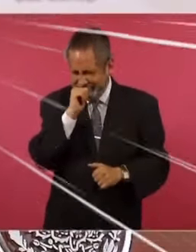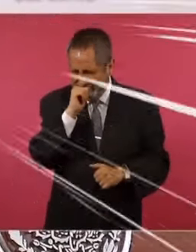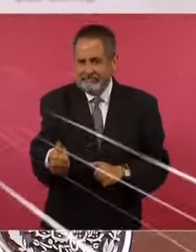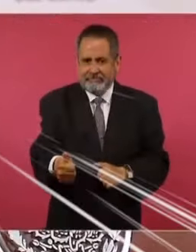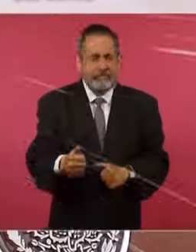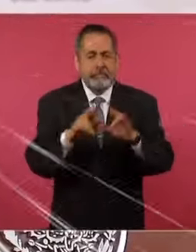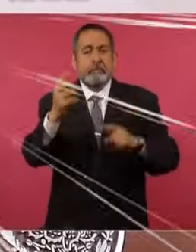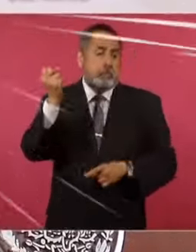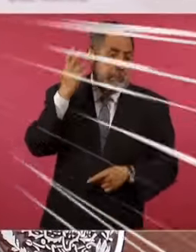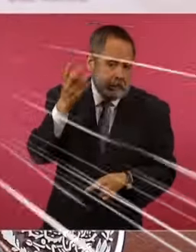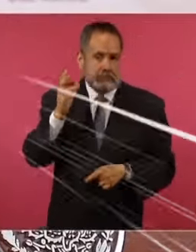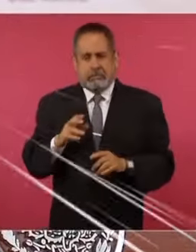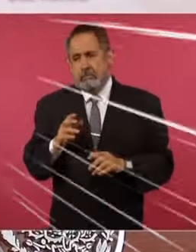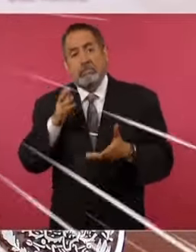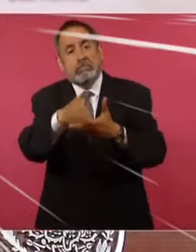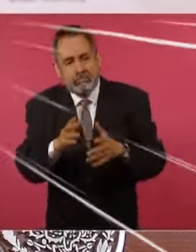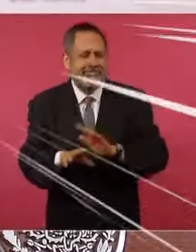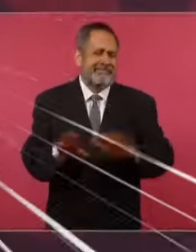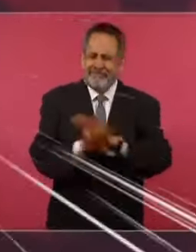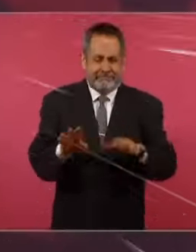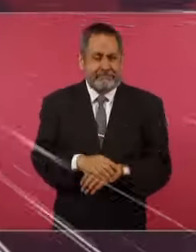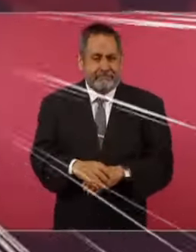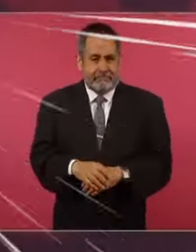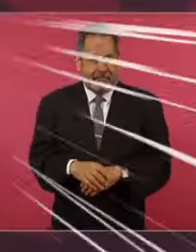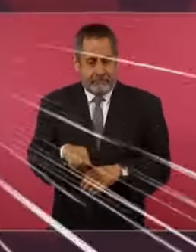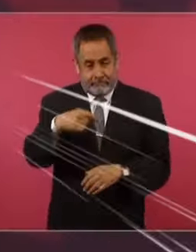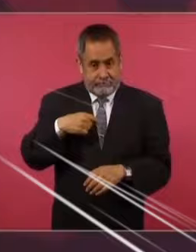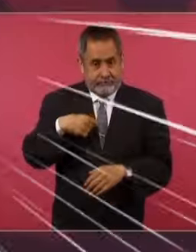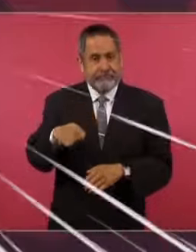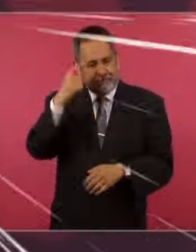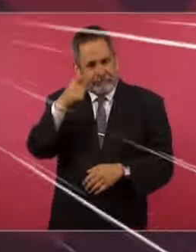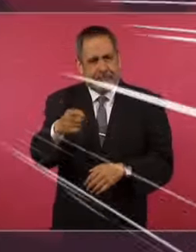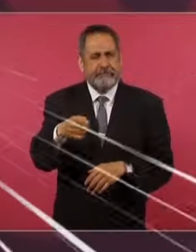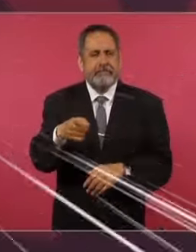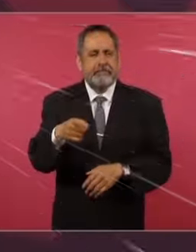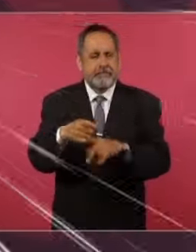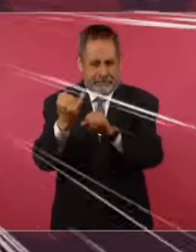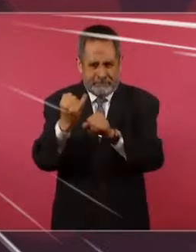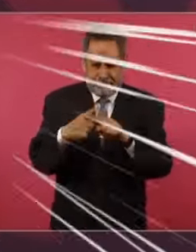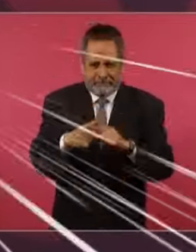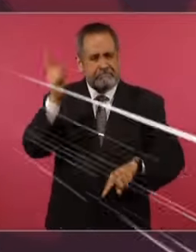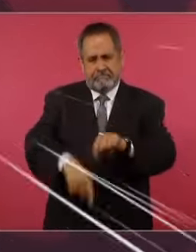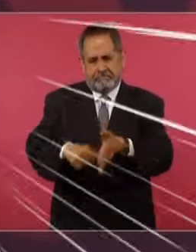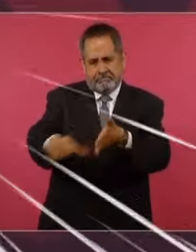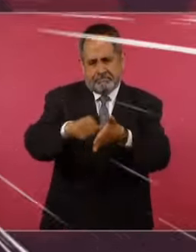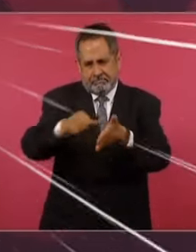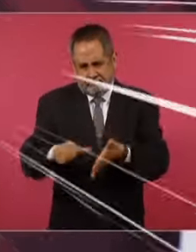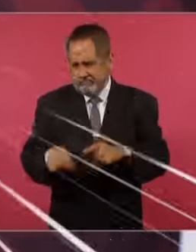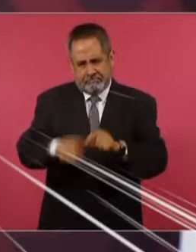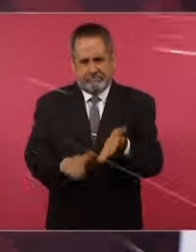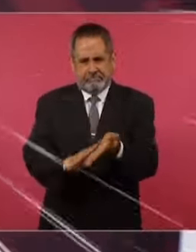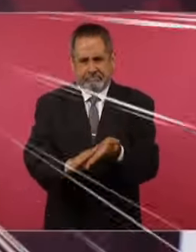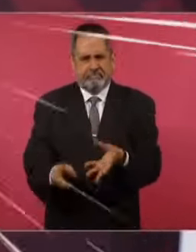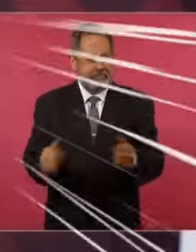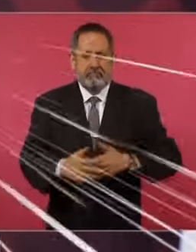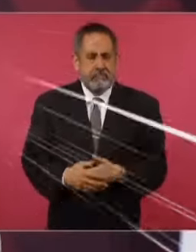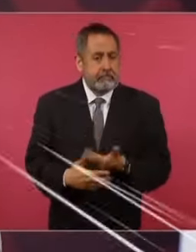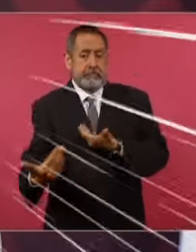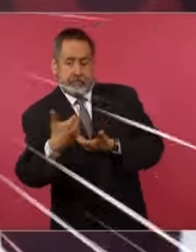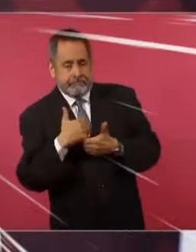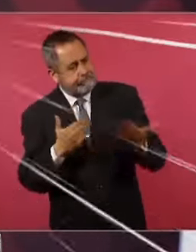ni una conferencia voy a cancelar Mis cuentas en las redes sociales no voy a